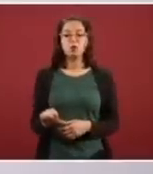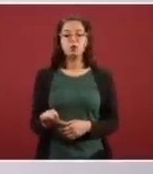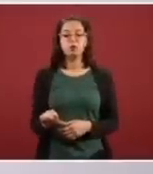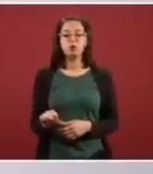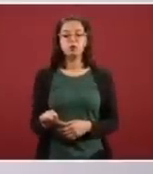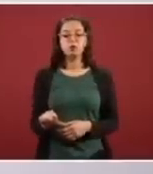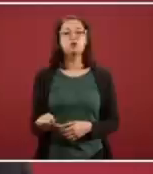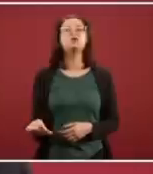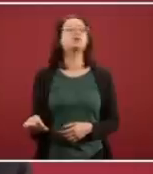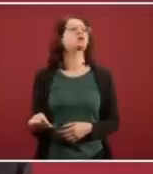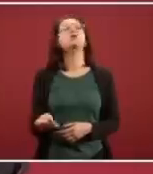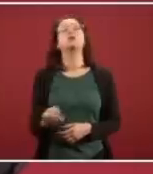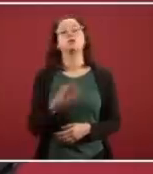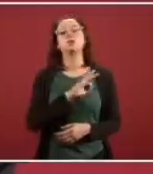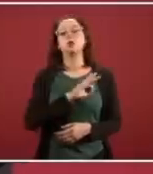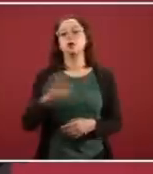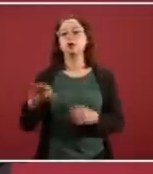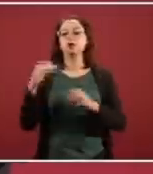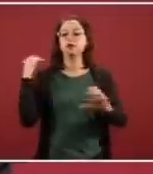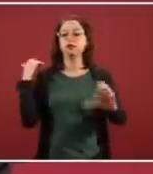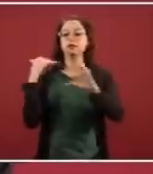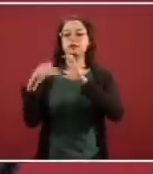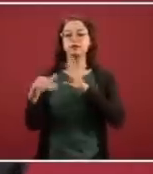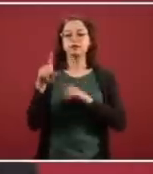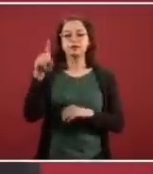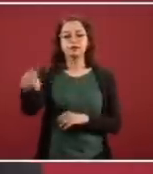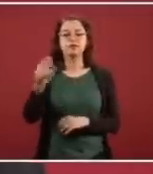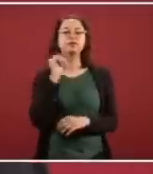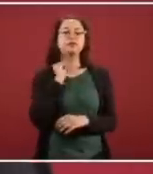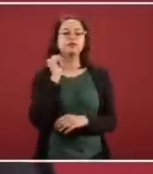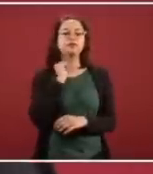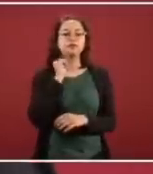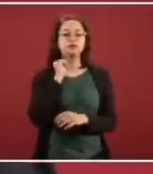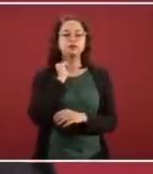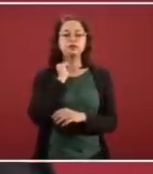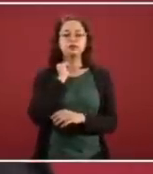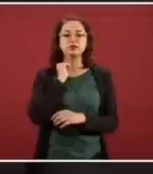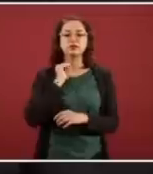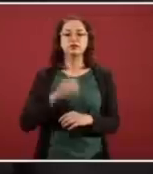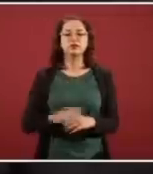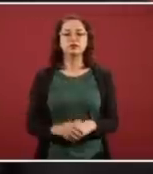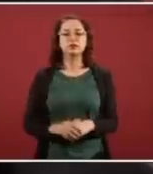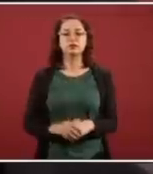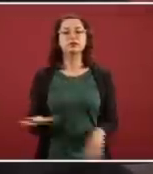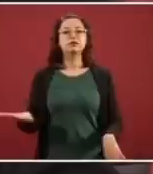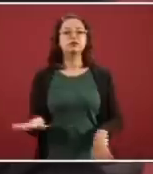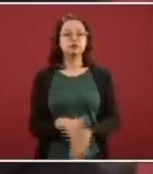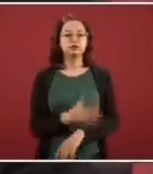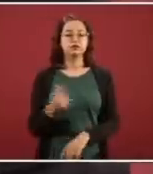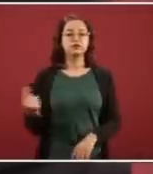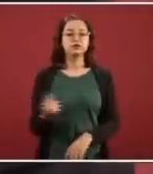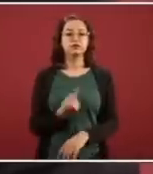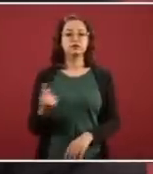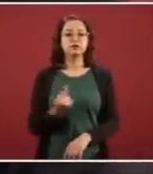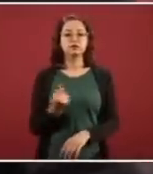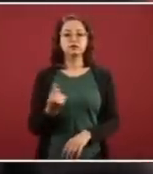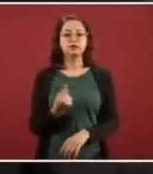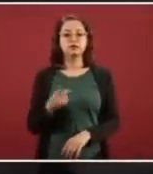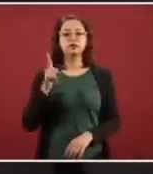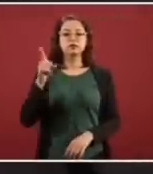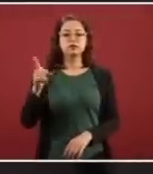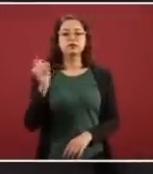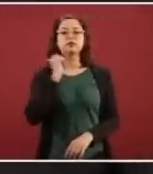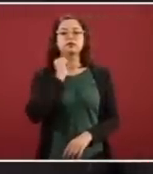es posible, se envía al Senado, porque ellos